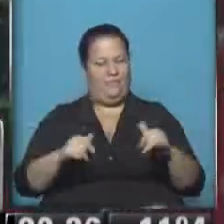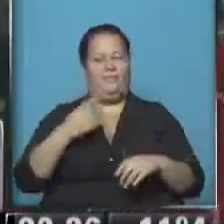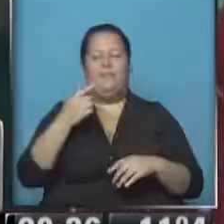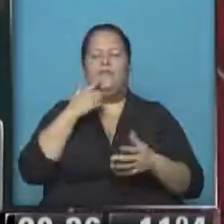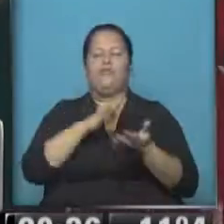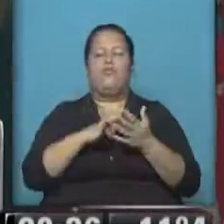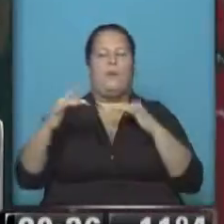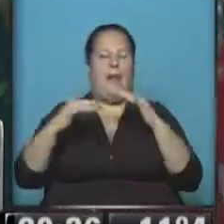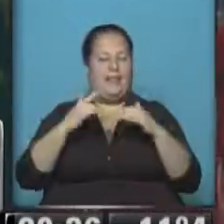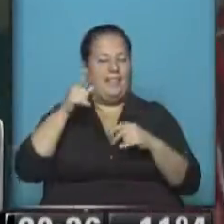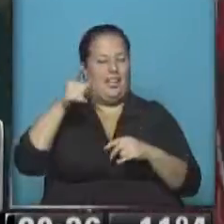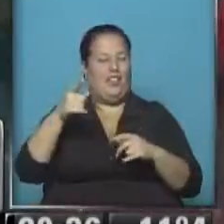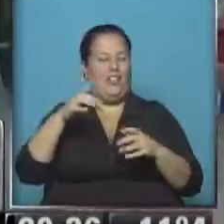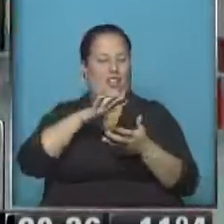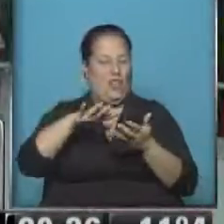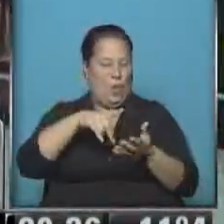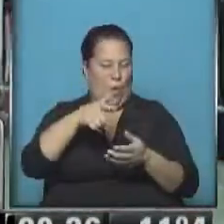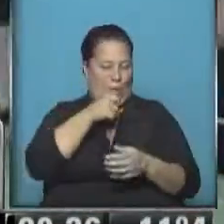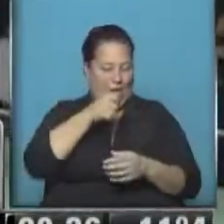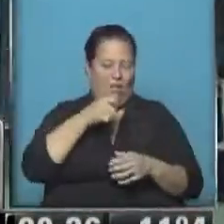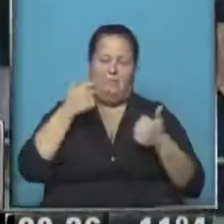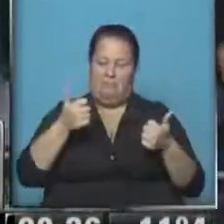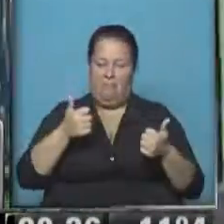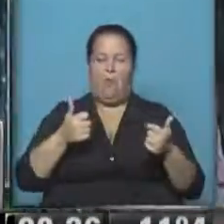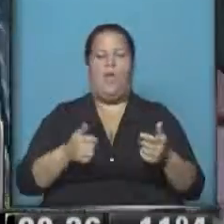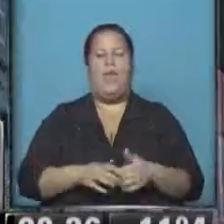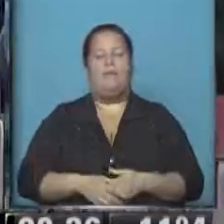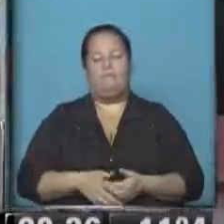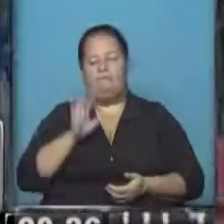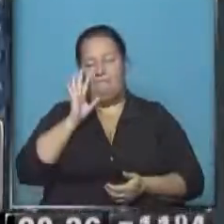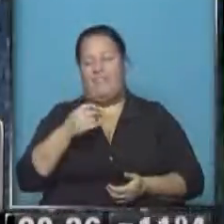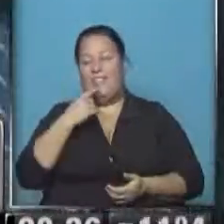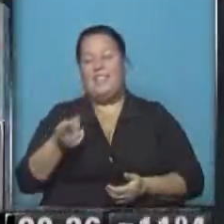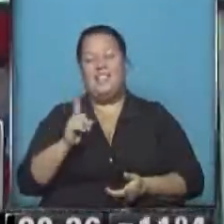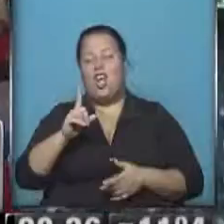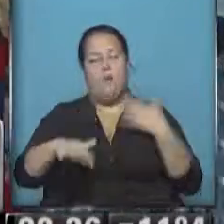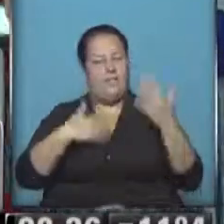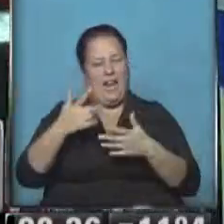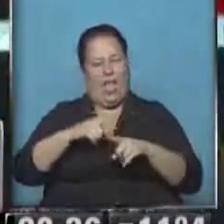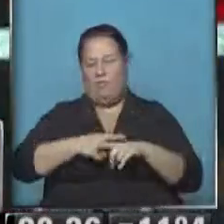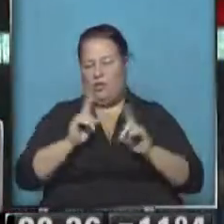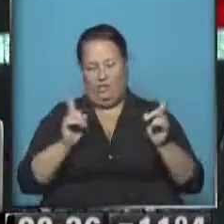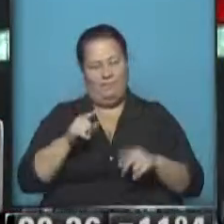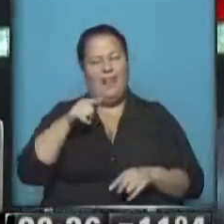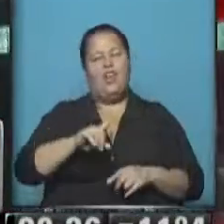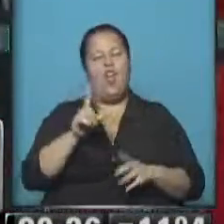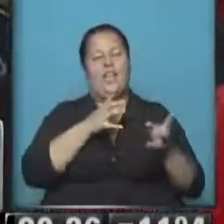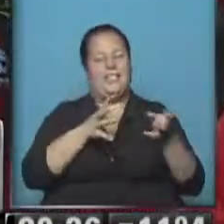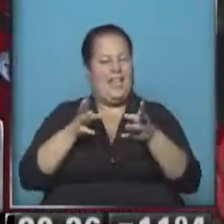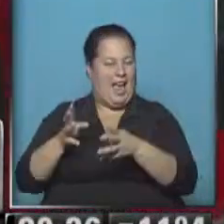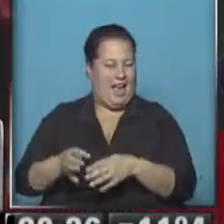término del partido así en la zona mixta y me parece muy bien claramente dijo no mezcle no político y esto no es una guerra